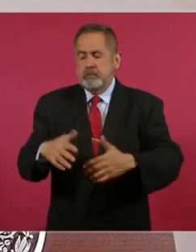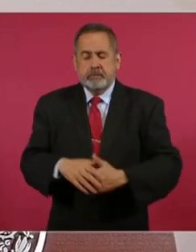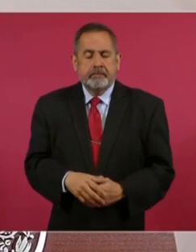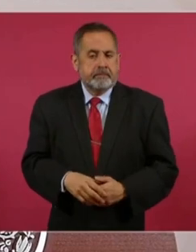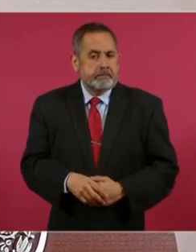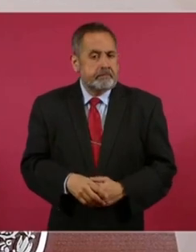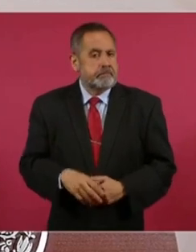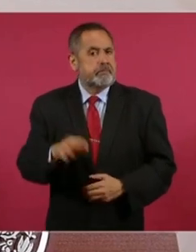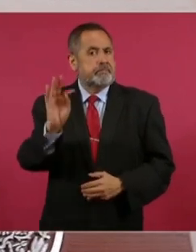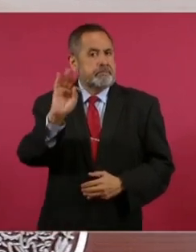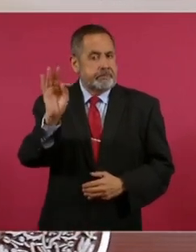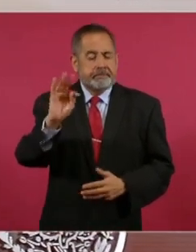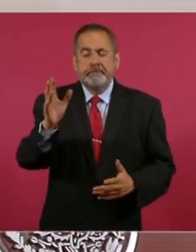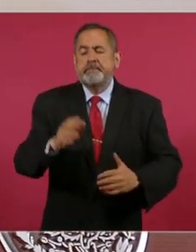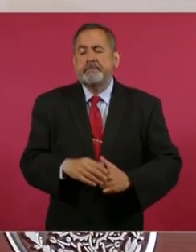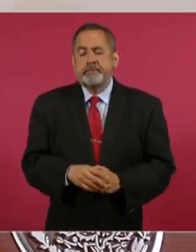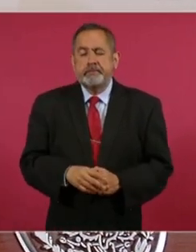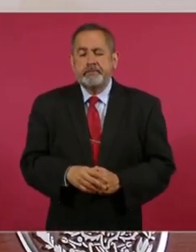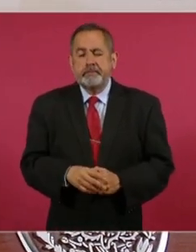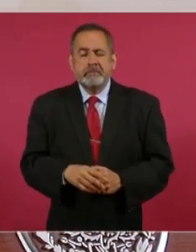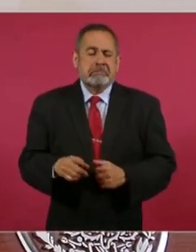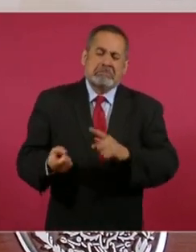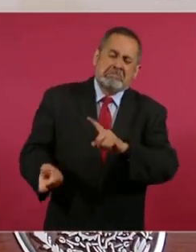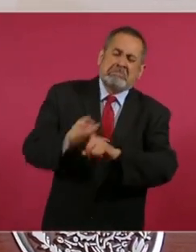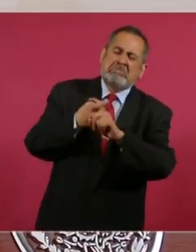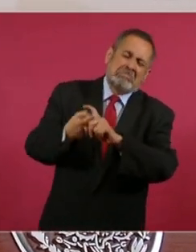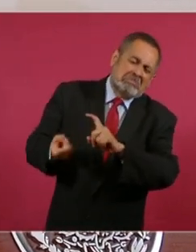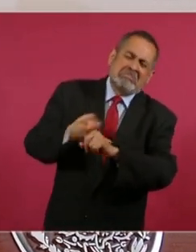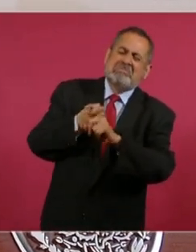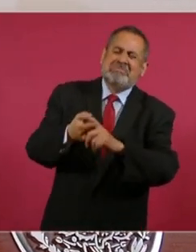Pero si también mientan madre,